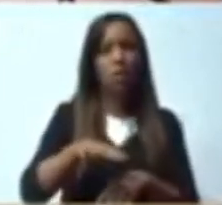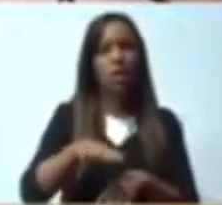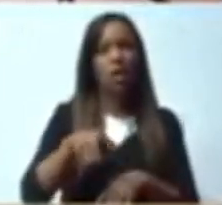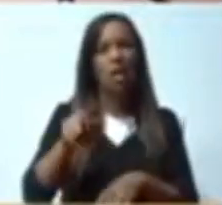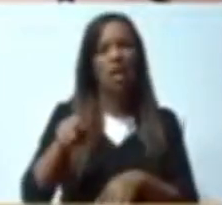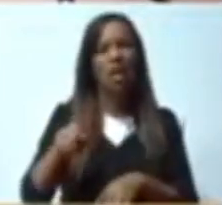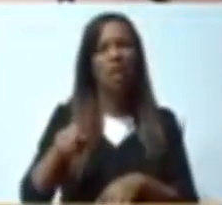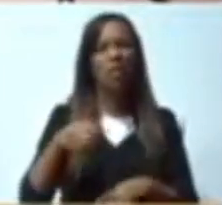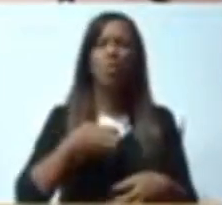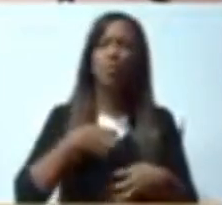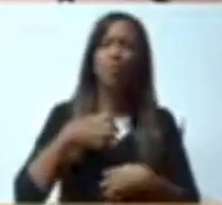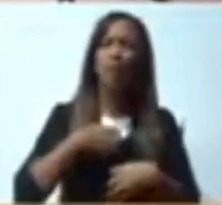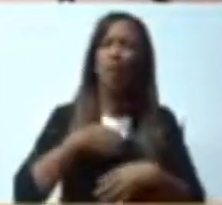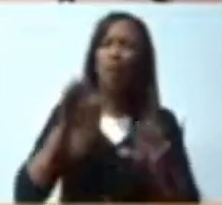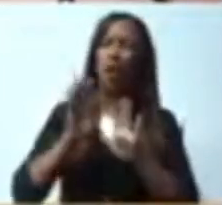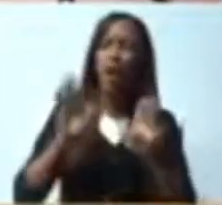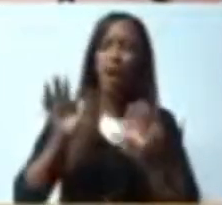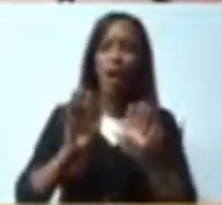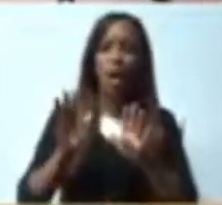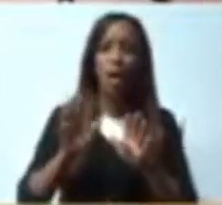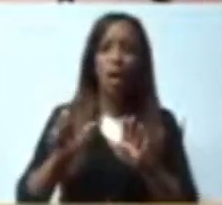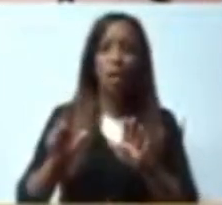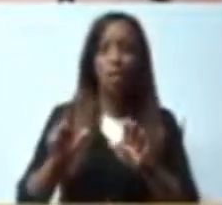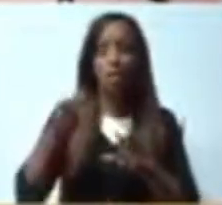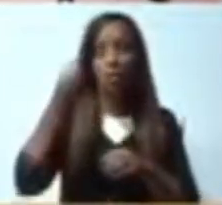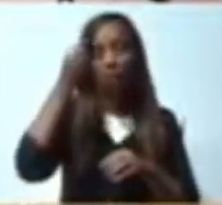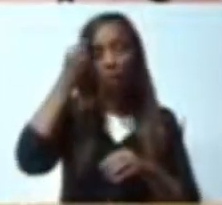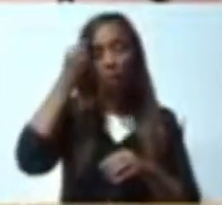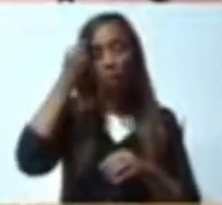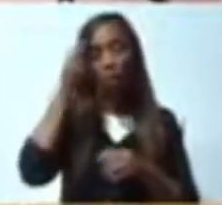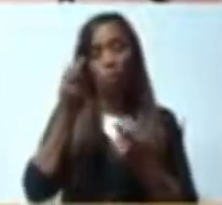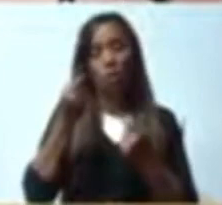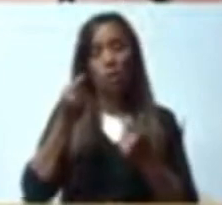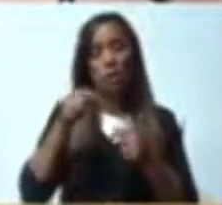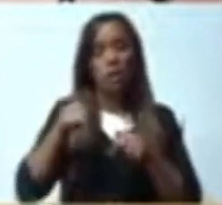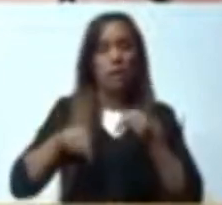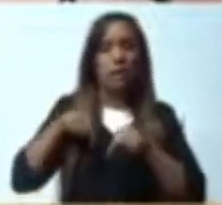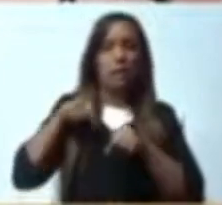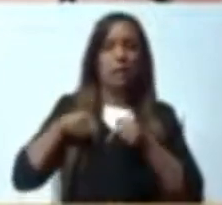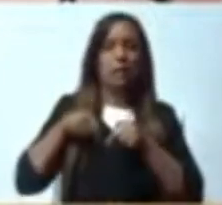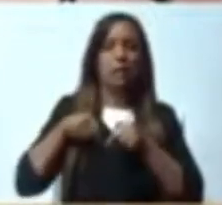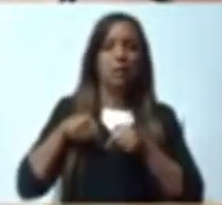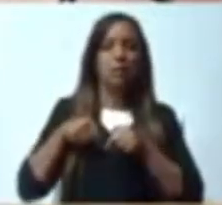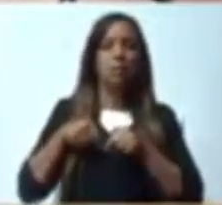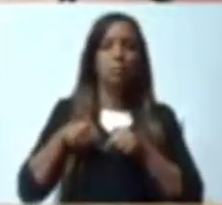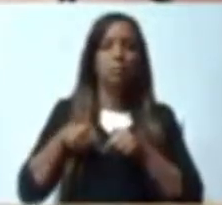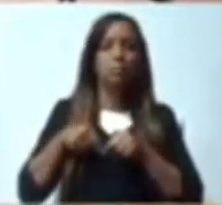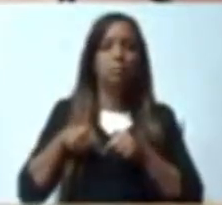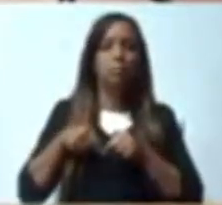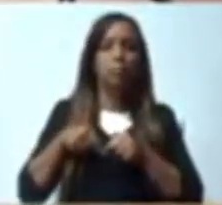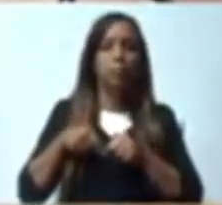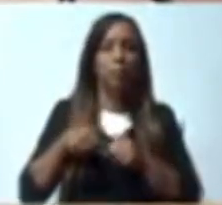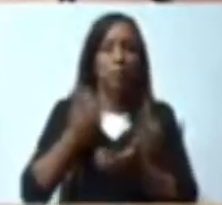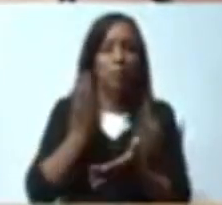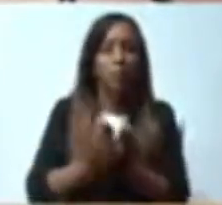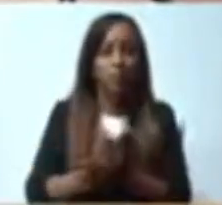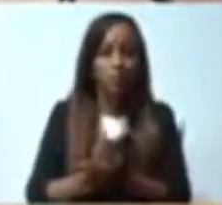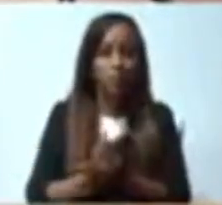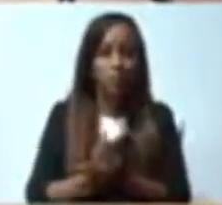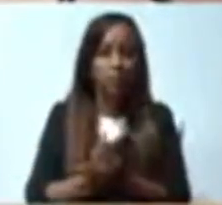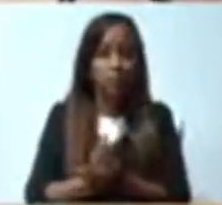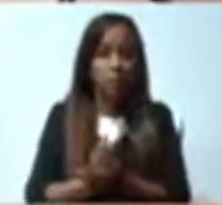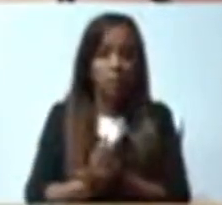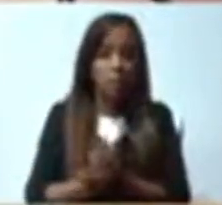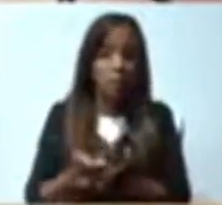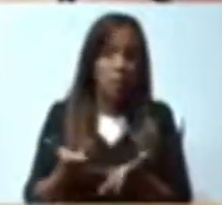reforma tributaria que es necesaria en la República Dominicana y que algún día algún